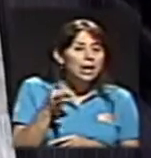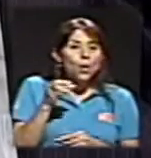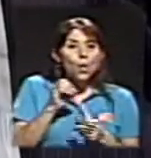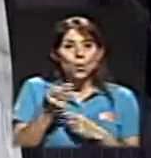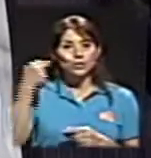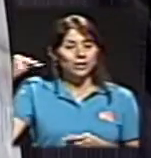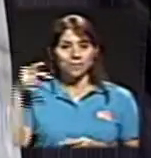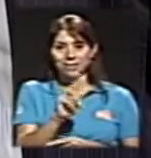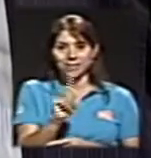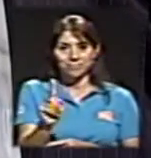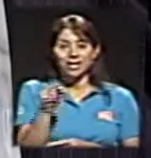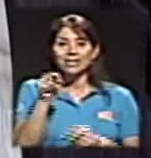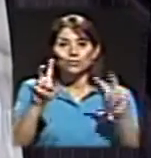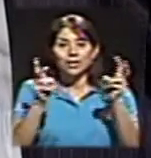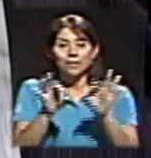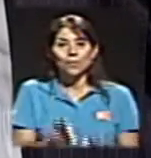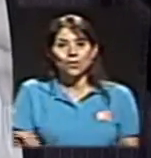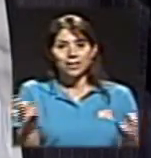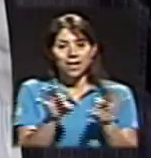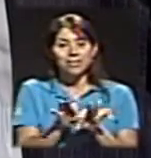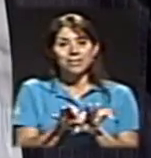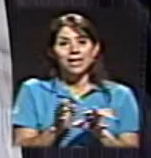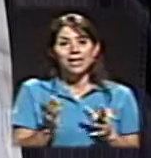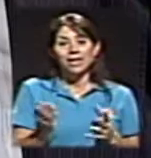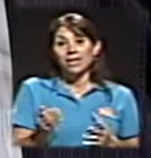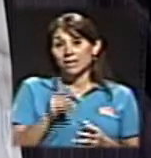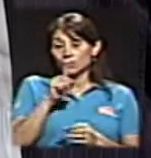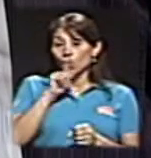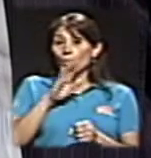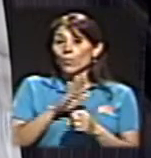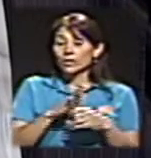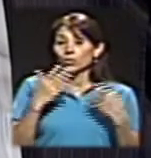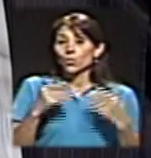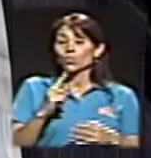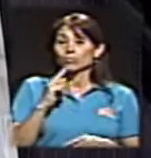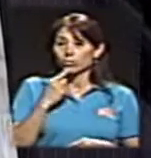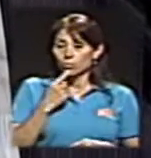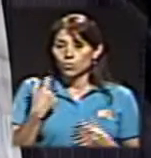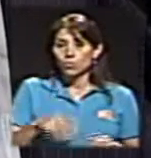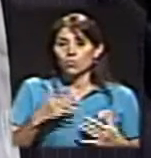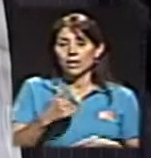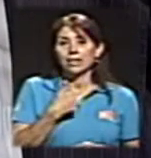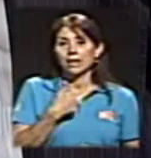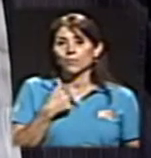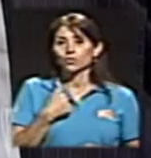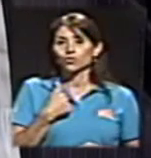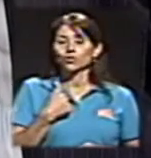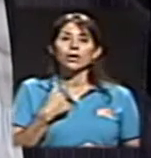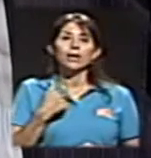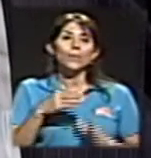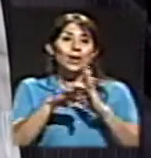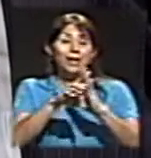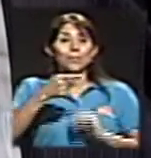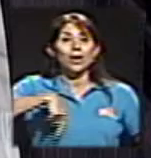mira, ¿verdad? Ese es un tema importante y es un compromiso muy fuerte que tenemos. A nosotros, por ejemplo,